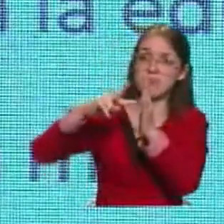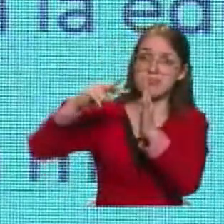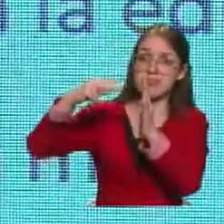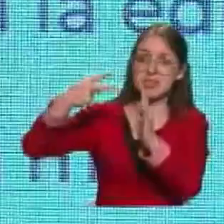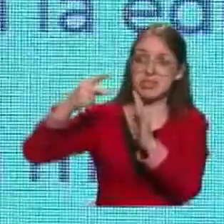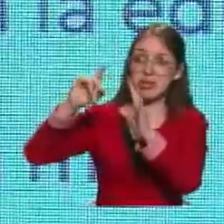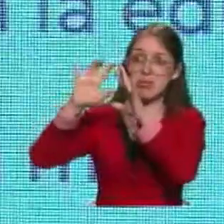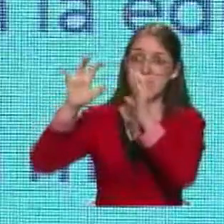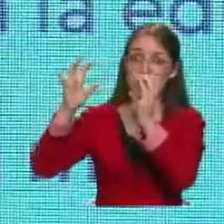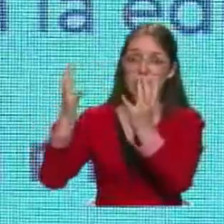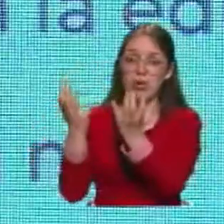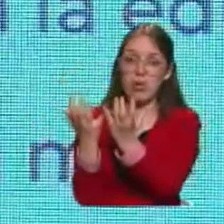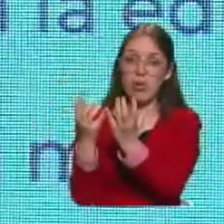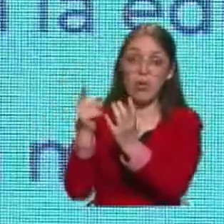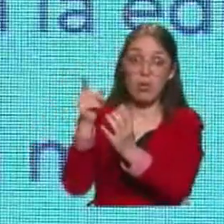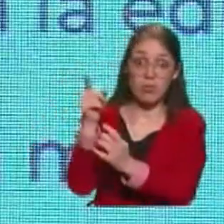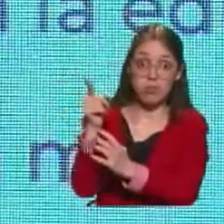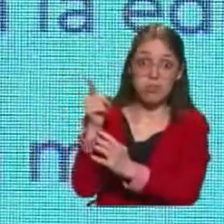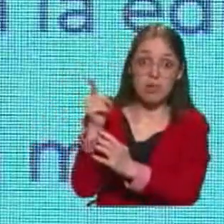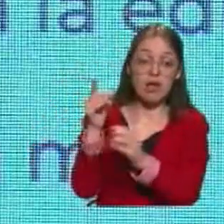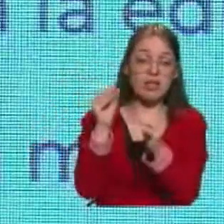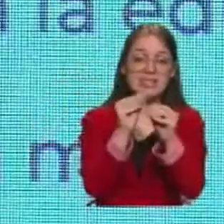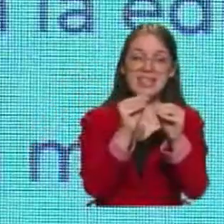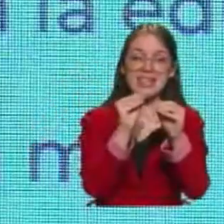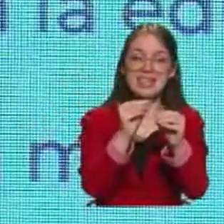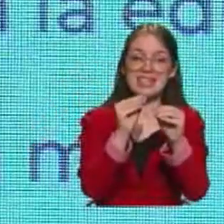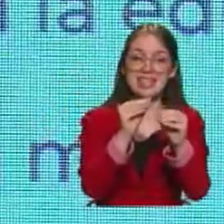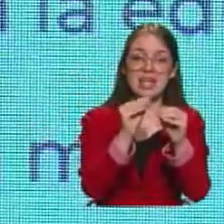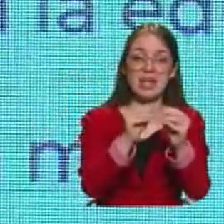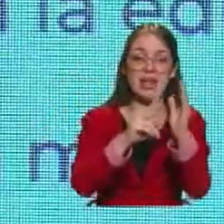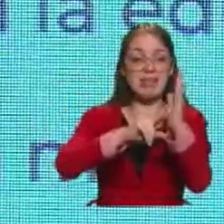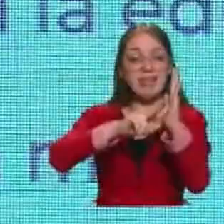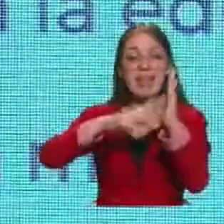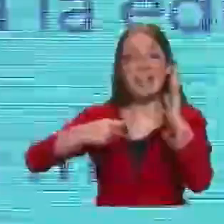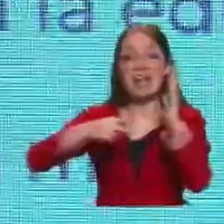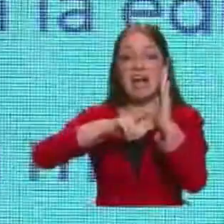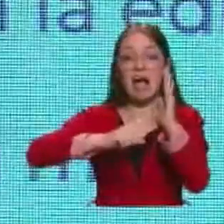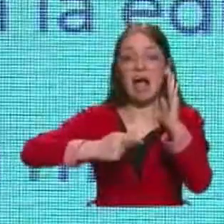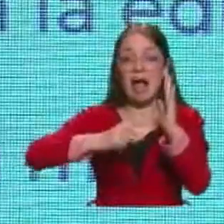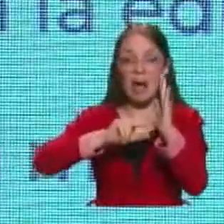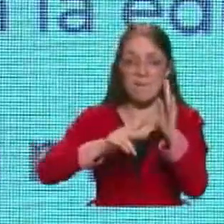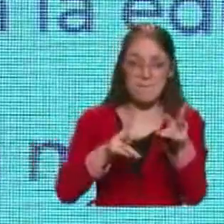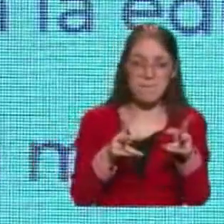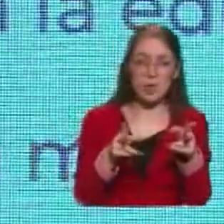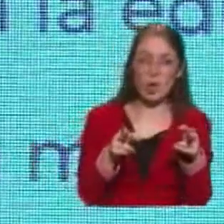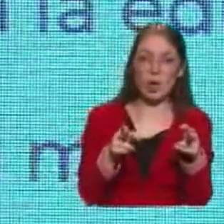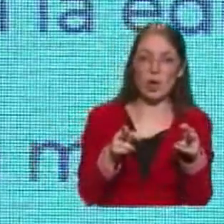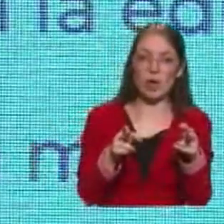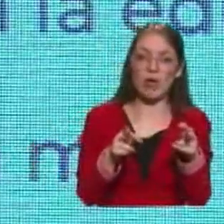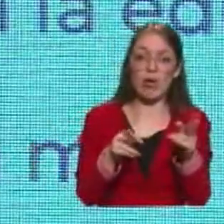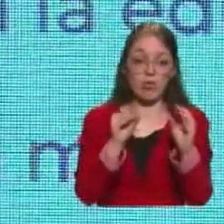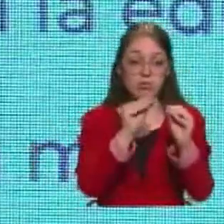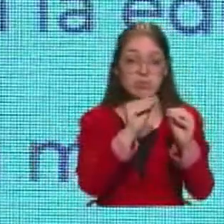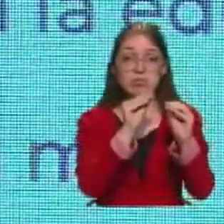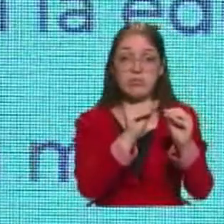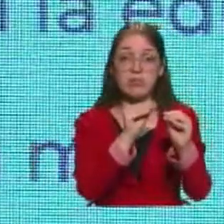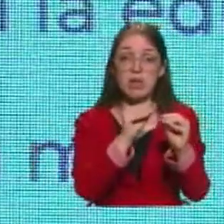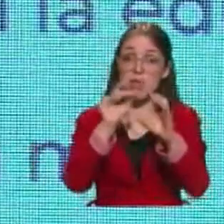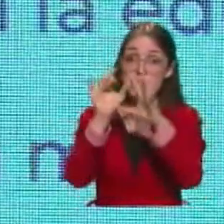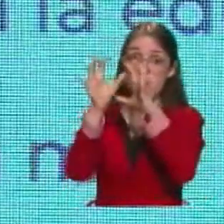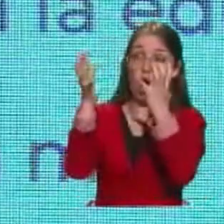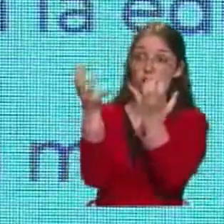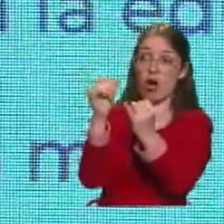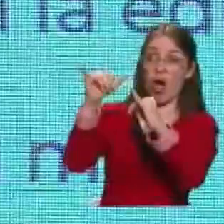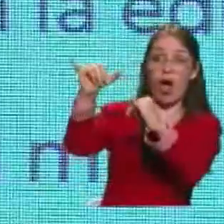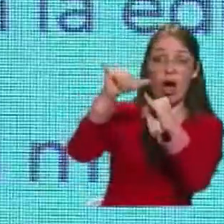medias técnicas que se ofrecen en el país y en los diferentes colegios son muy de la mano a un periodo de moda